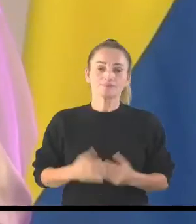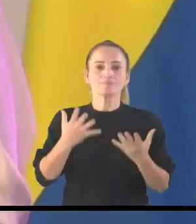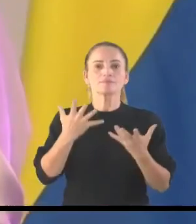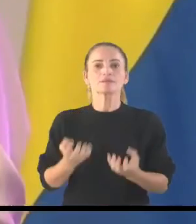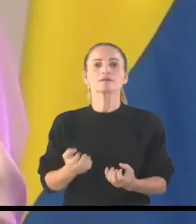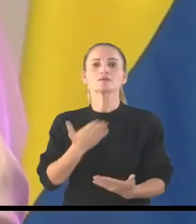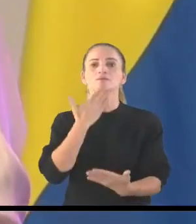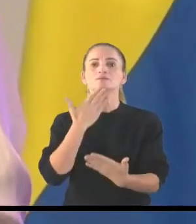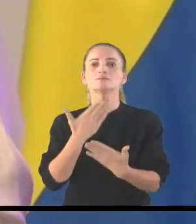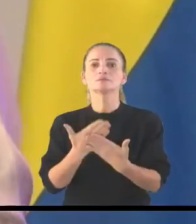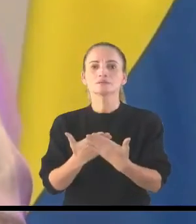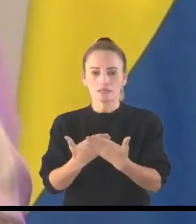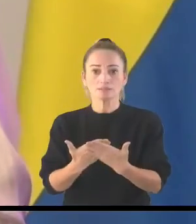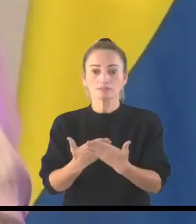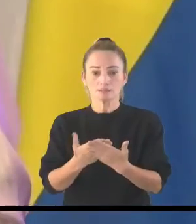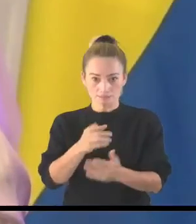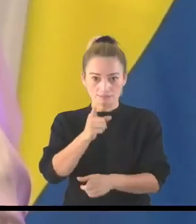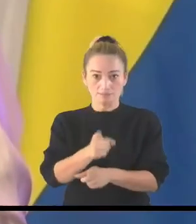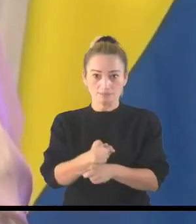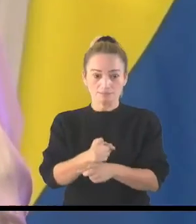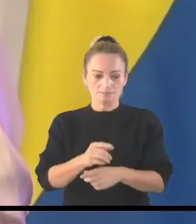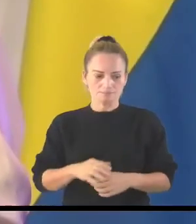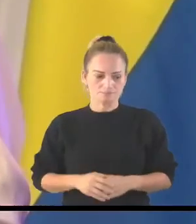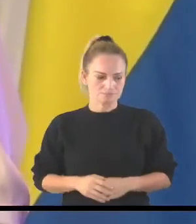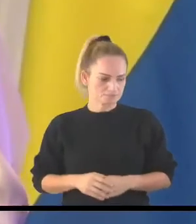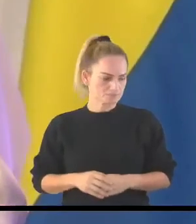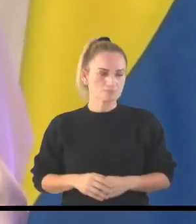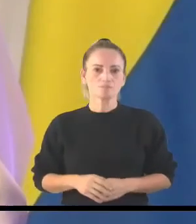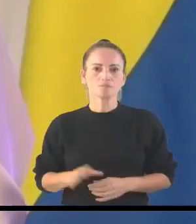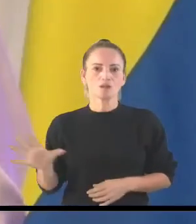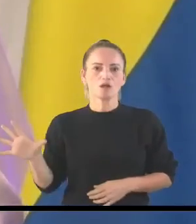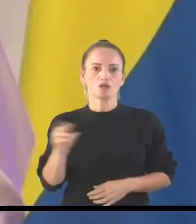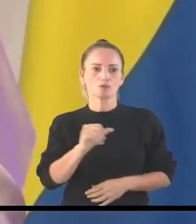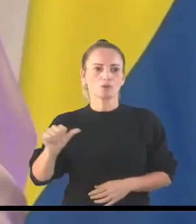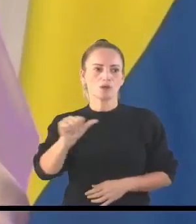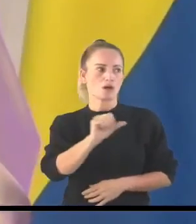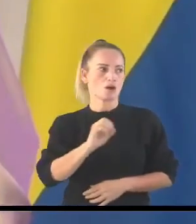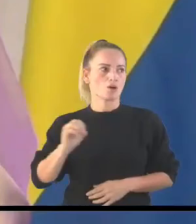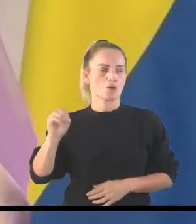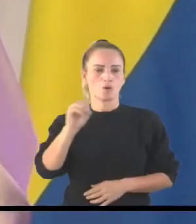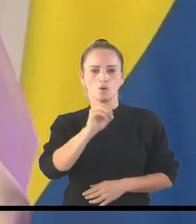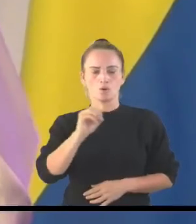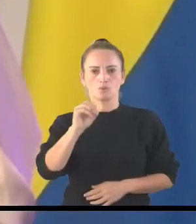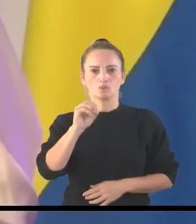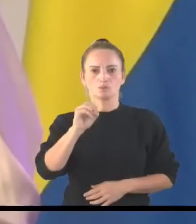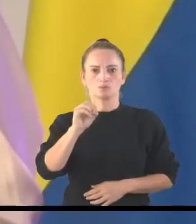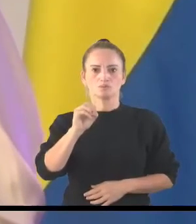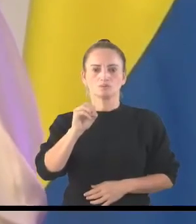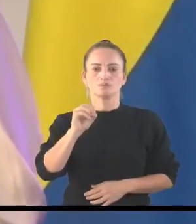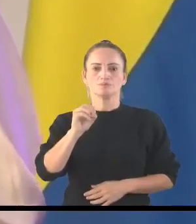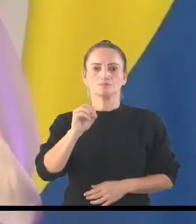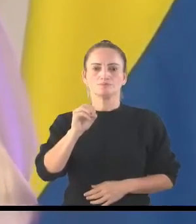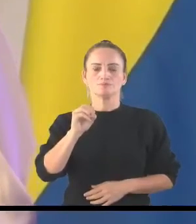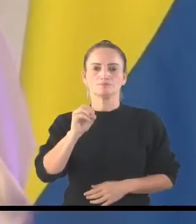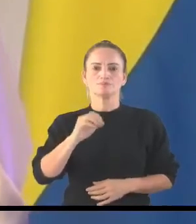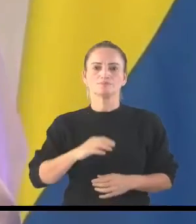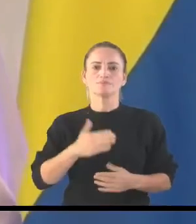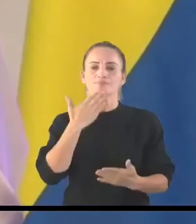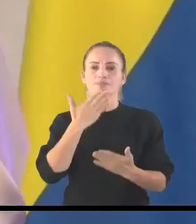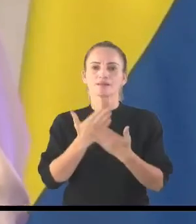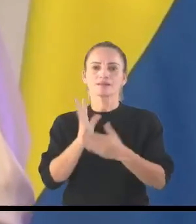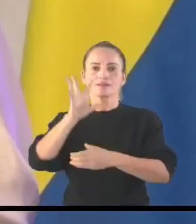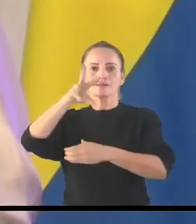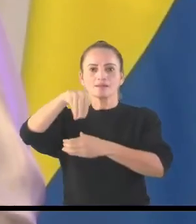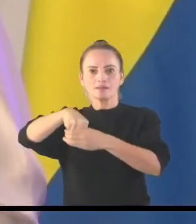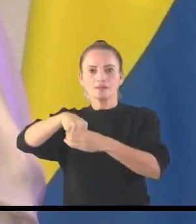Quiero agradecer, sí, a todos los hombres y mujeres que